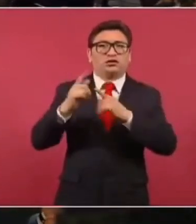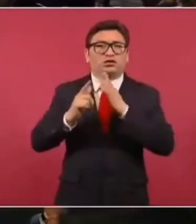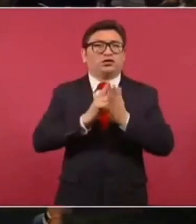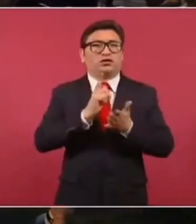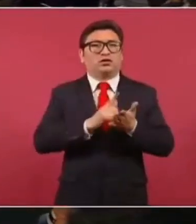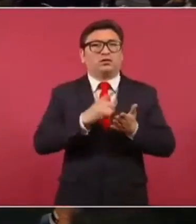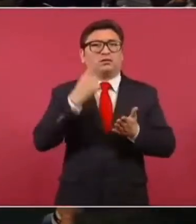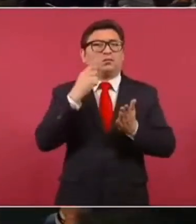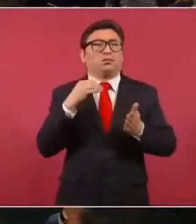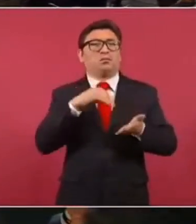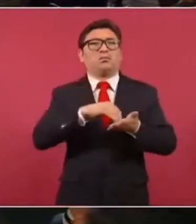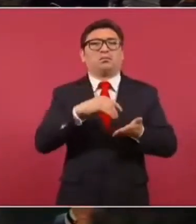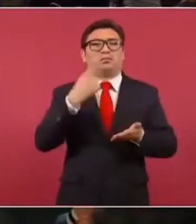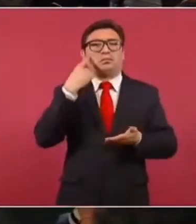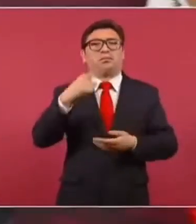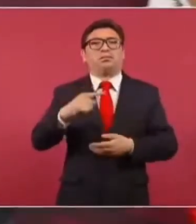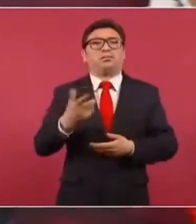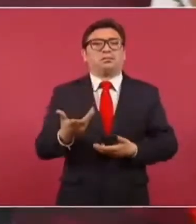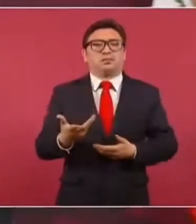para